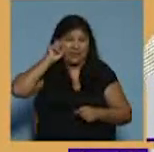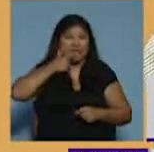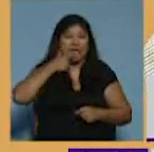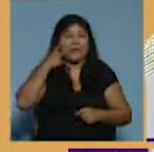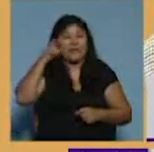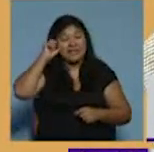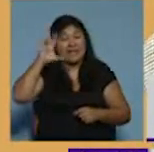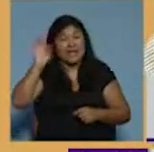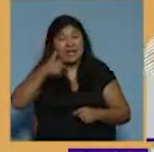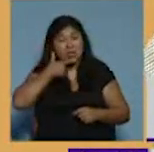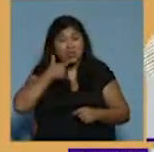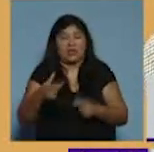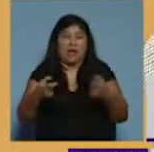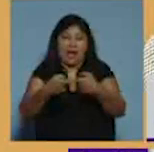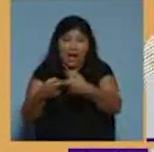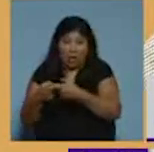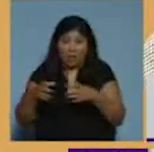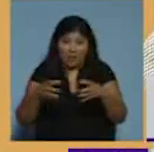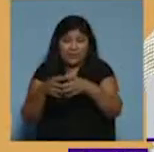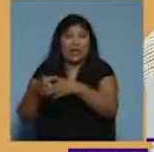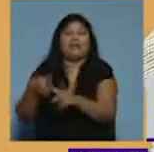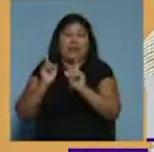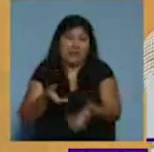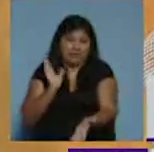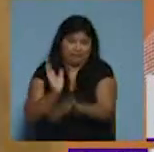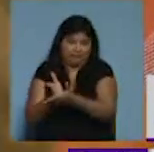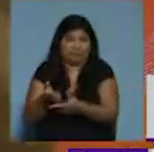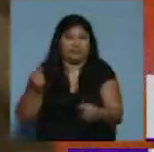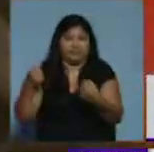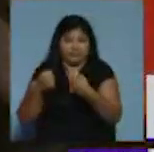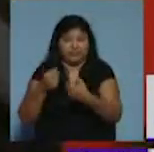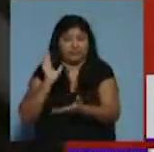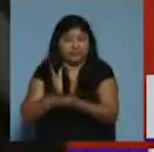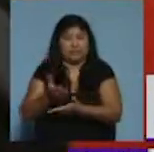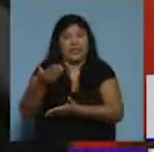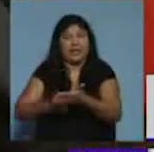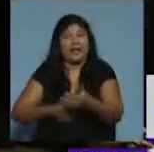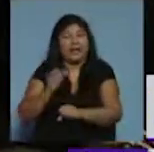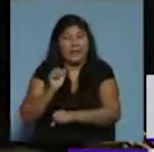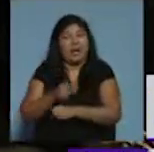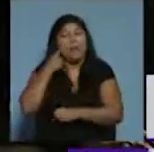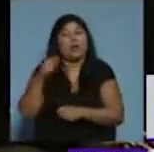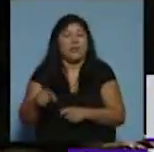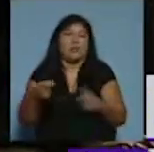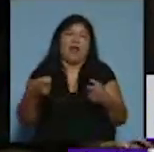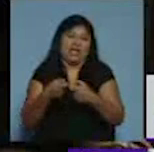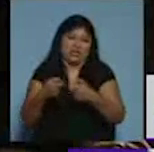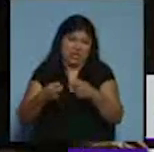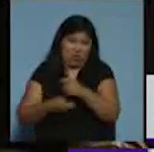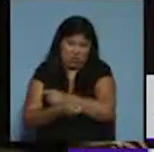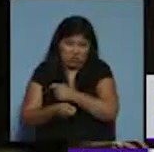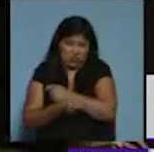condenados por asociación ilícita yo considero que este fallo esta condena es